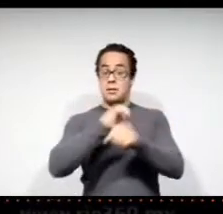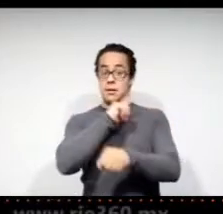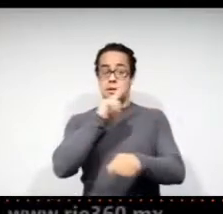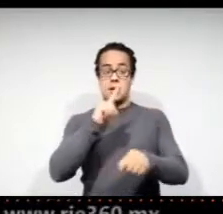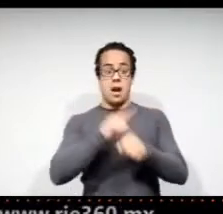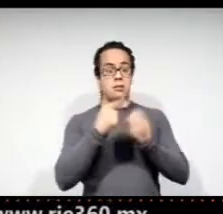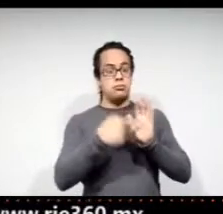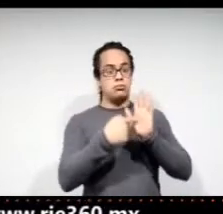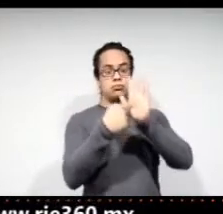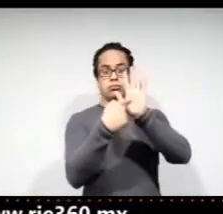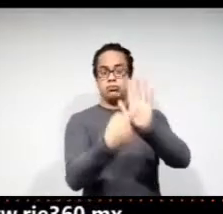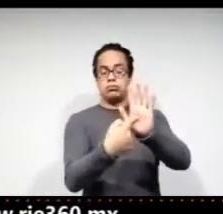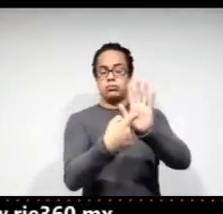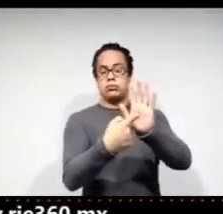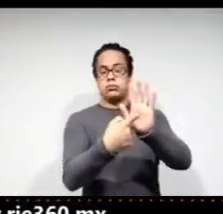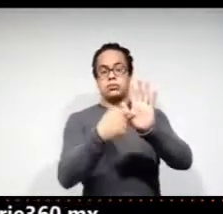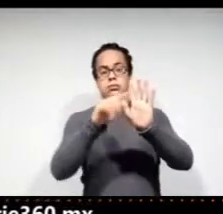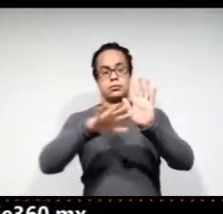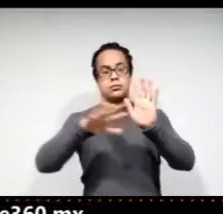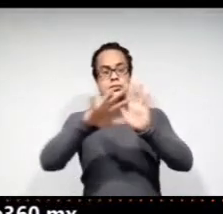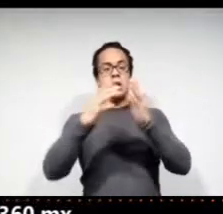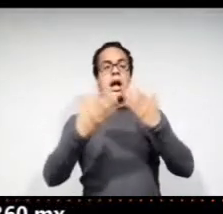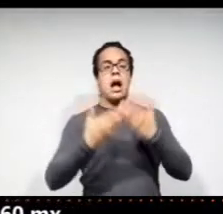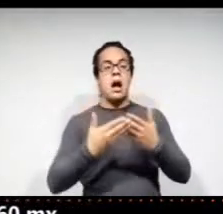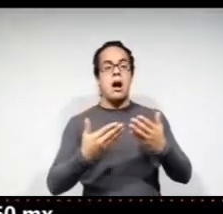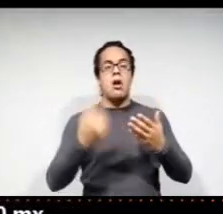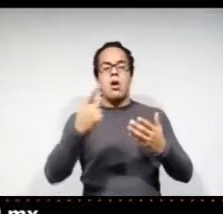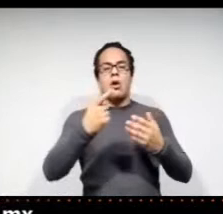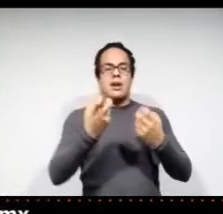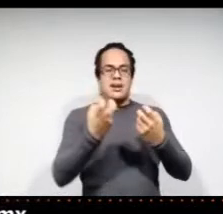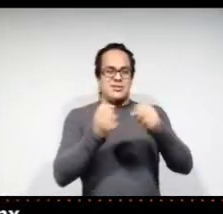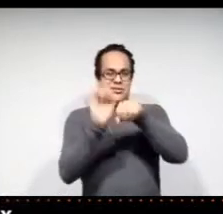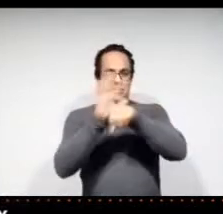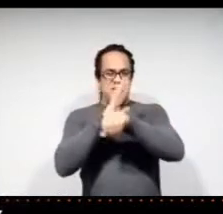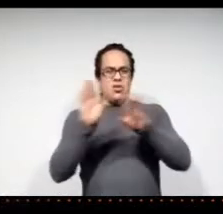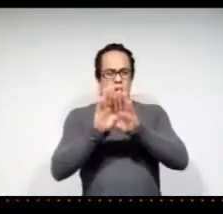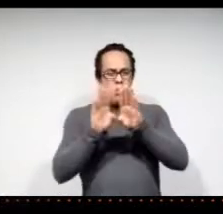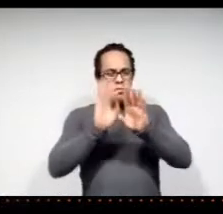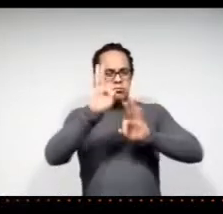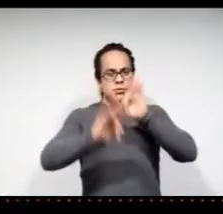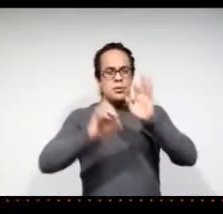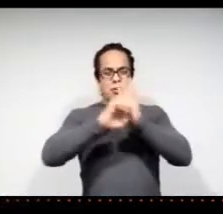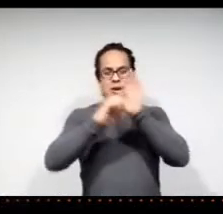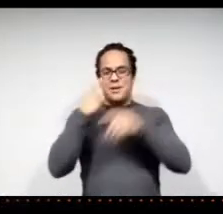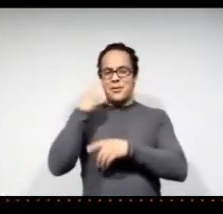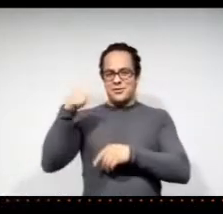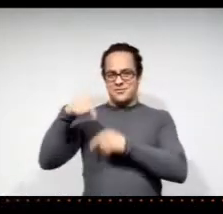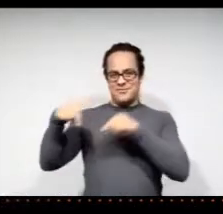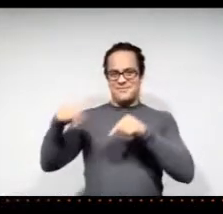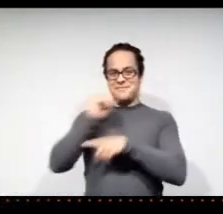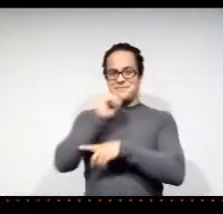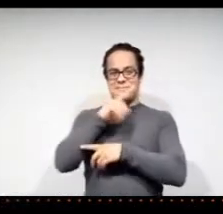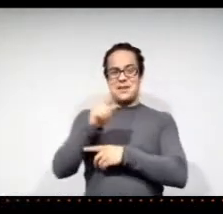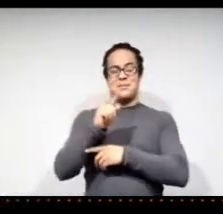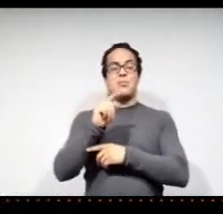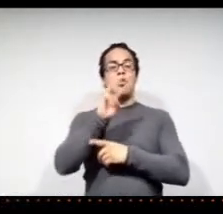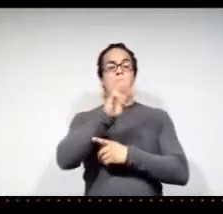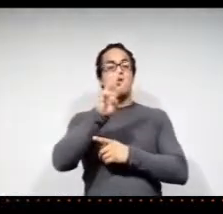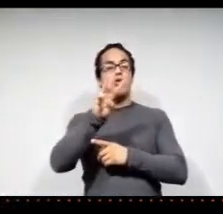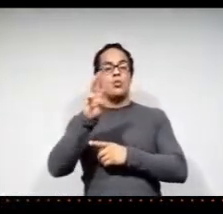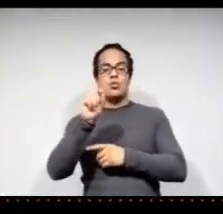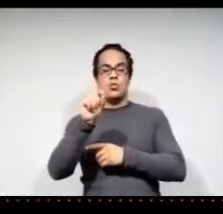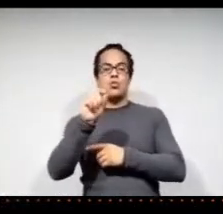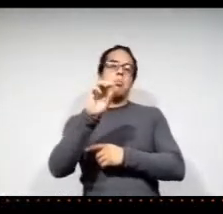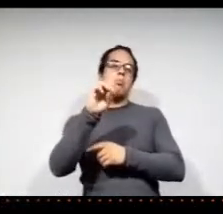enfrentar esto de la pandemia, también si me hacen favor de poner la liga en YouTube, que se llama Modelo para Armar, y